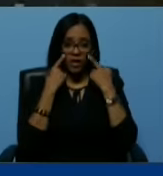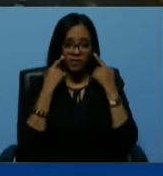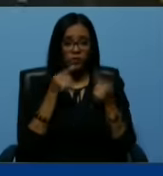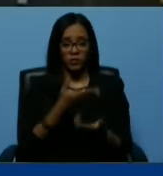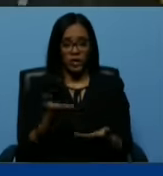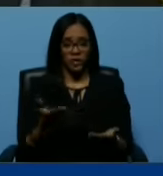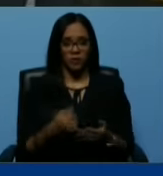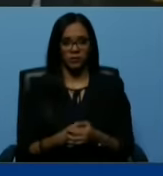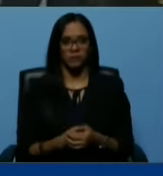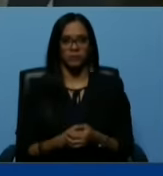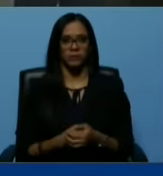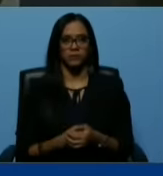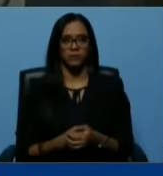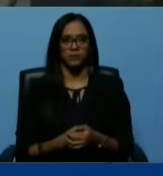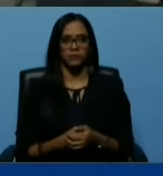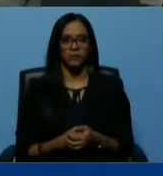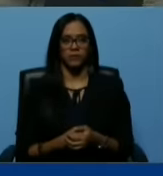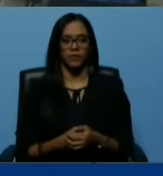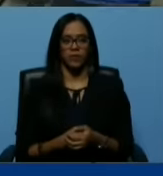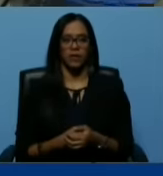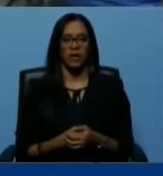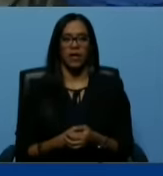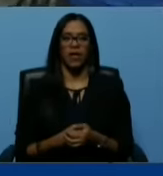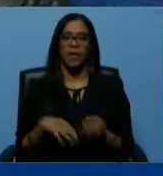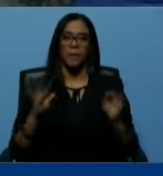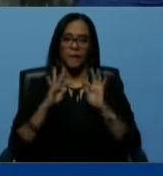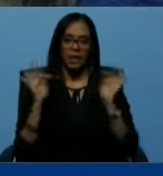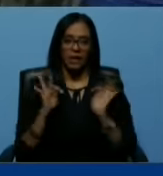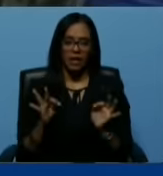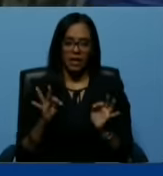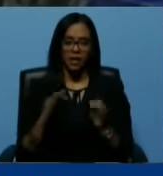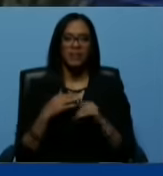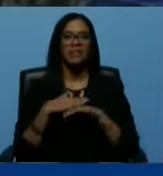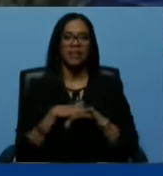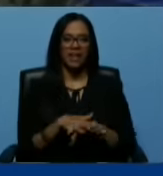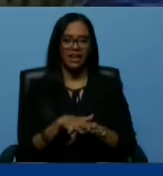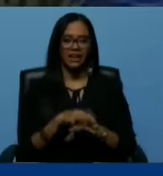prioridades. Manejo integral del agua. Agua.